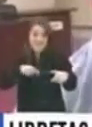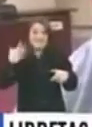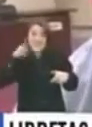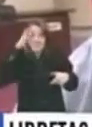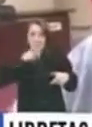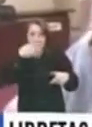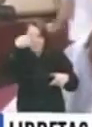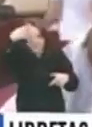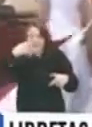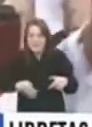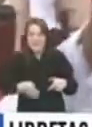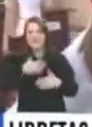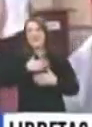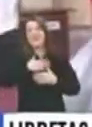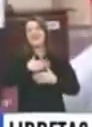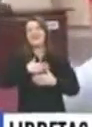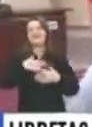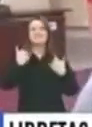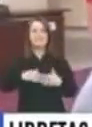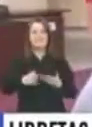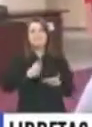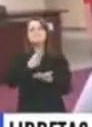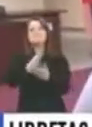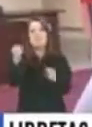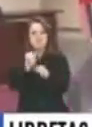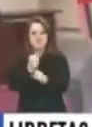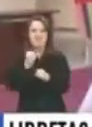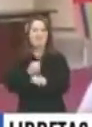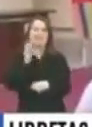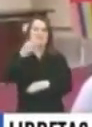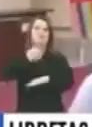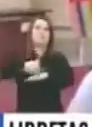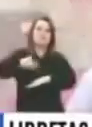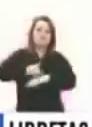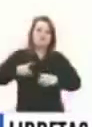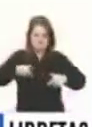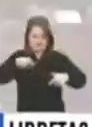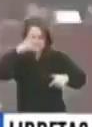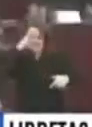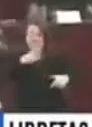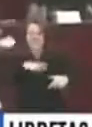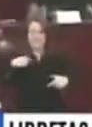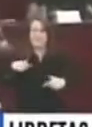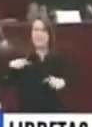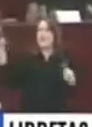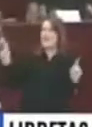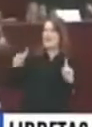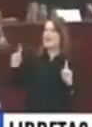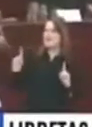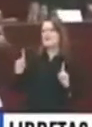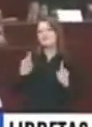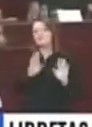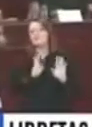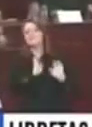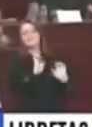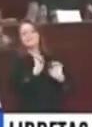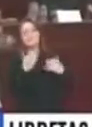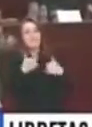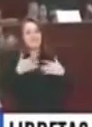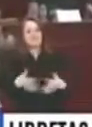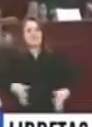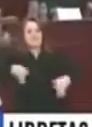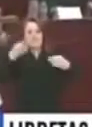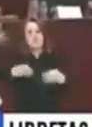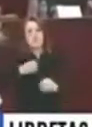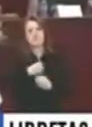pues me exigían solo la libreta militar y gracias a Dios pues ahora la tengo. No tenemos que quedarnos estancados ahí, sino que tenemos